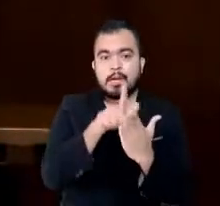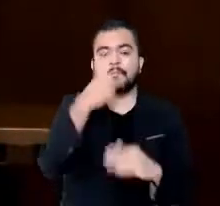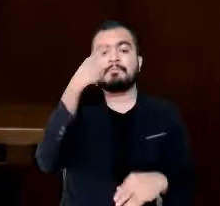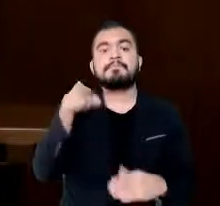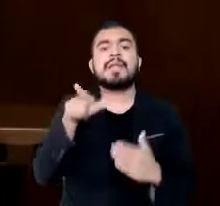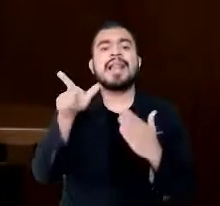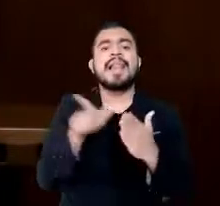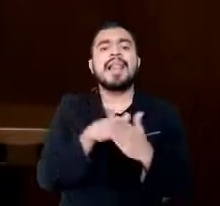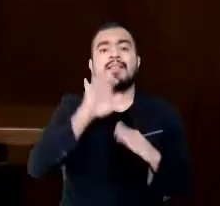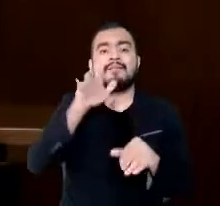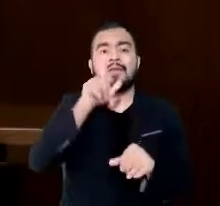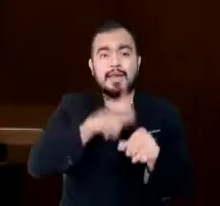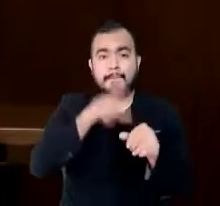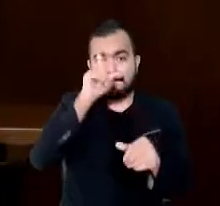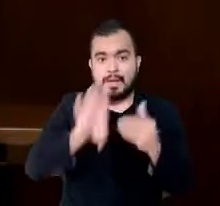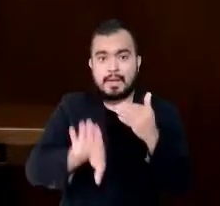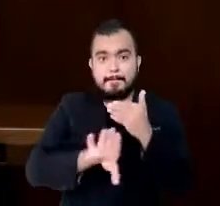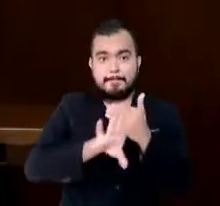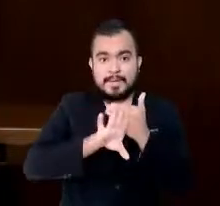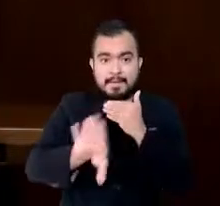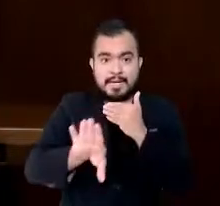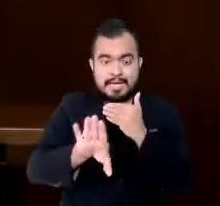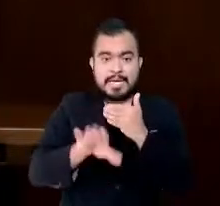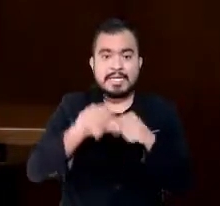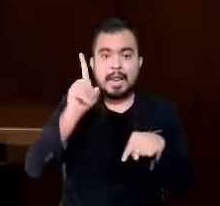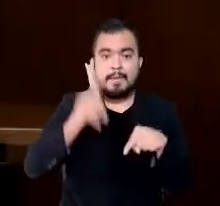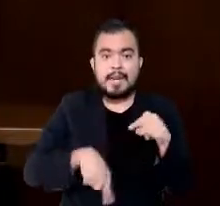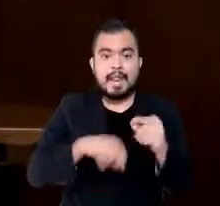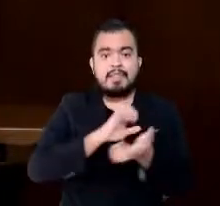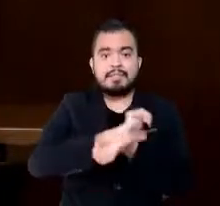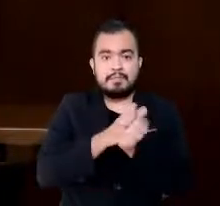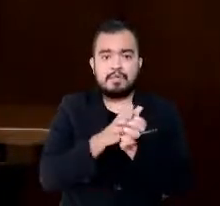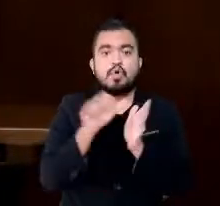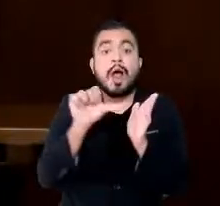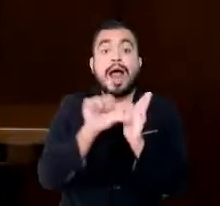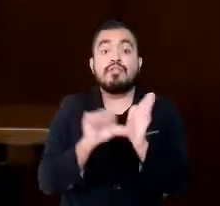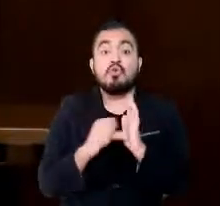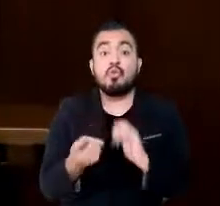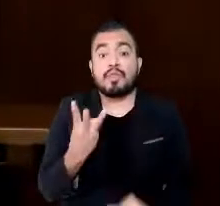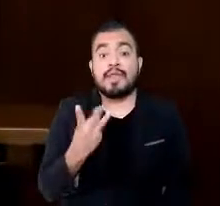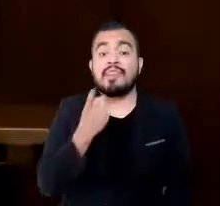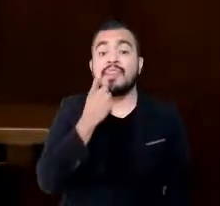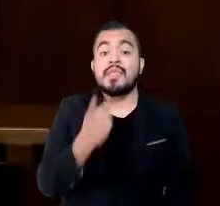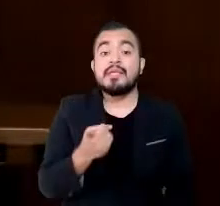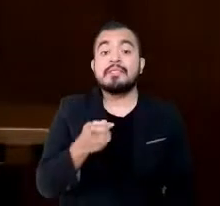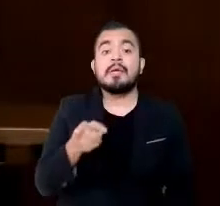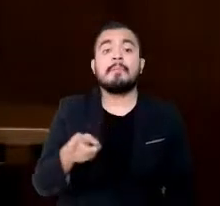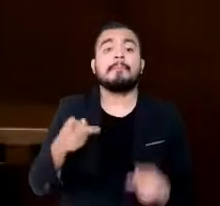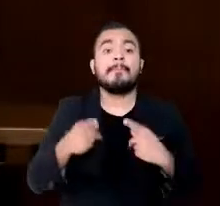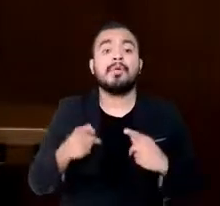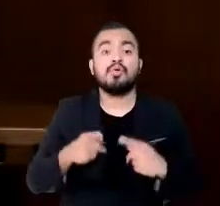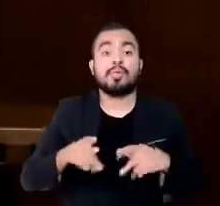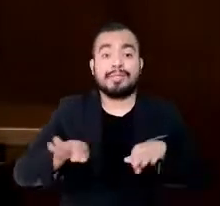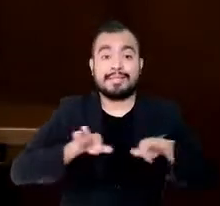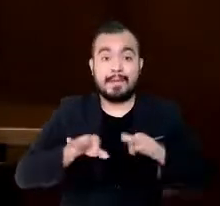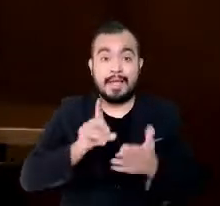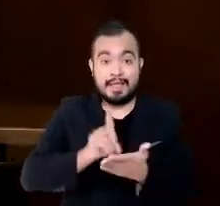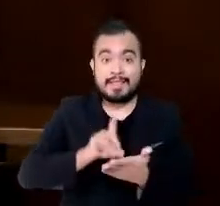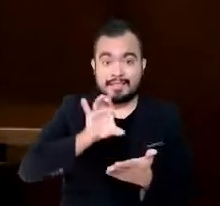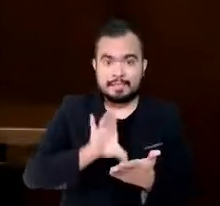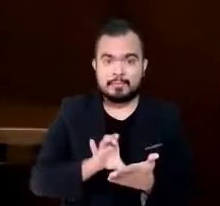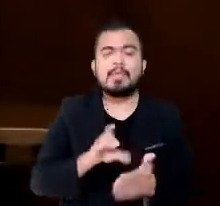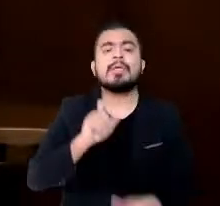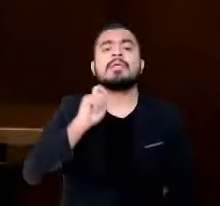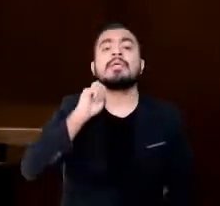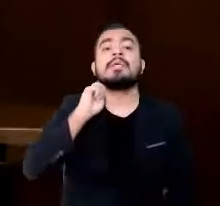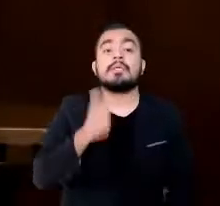y eliminar la discriminación, en el artículo 13 estipula respecto a las personas trabajadoras con discapacidad que los órganos